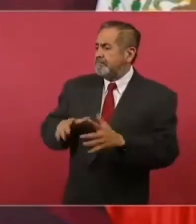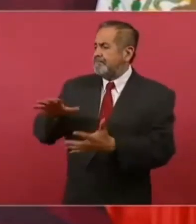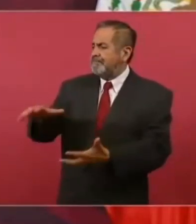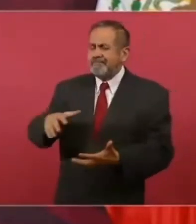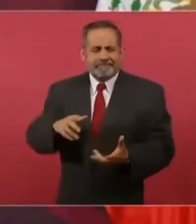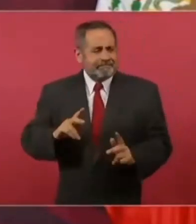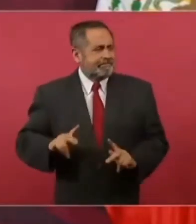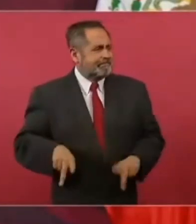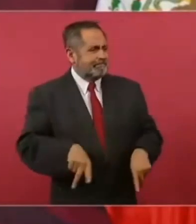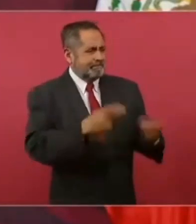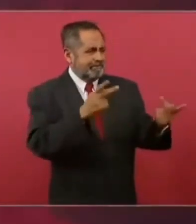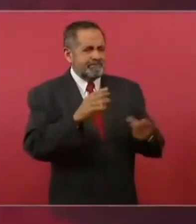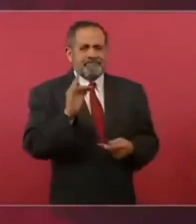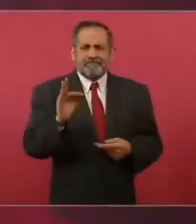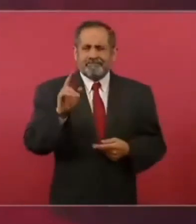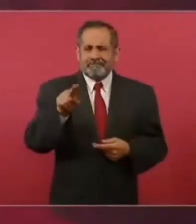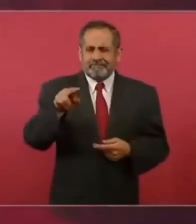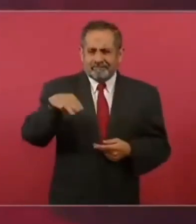nacionales